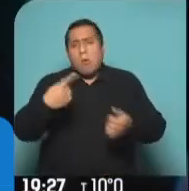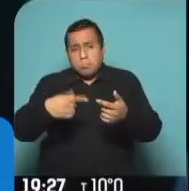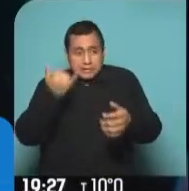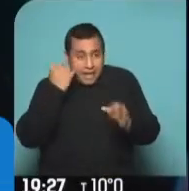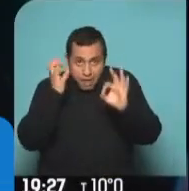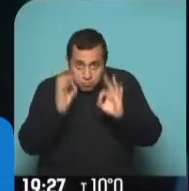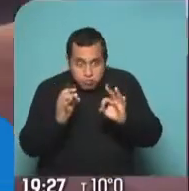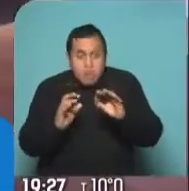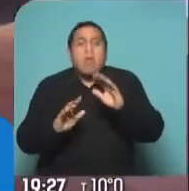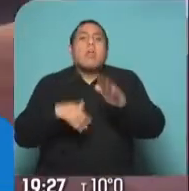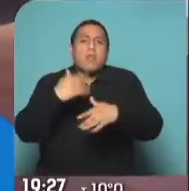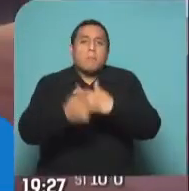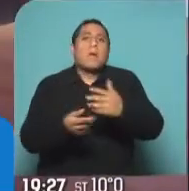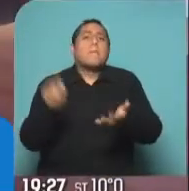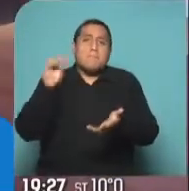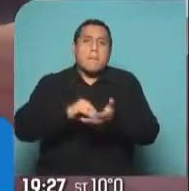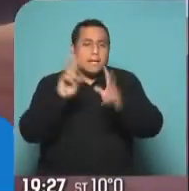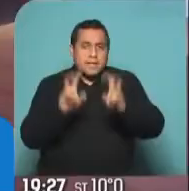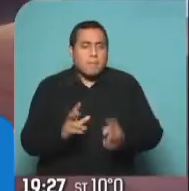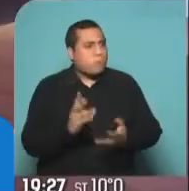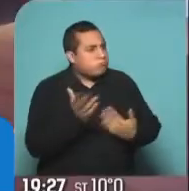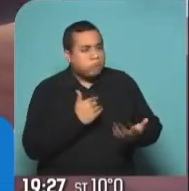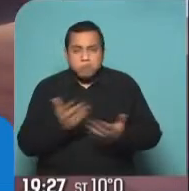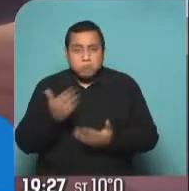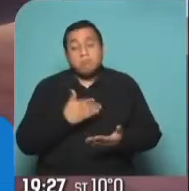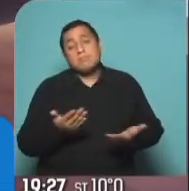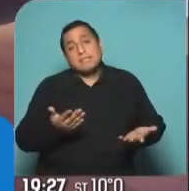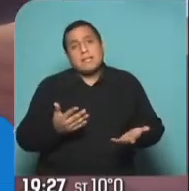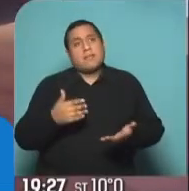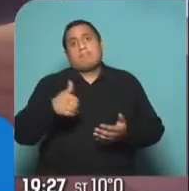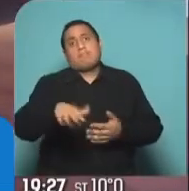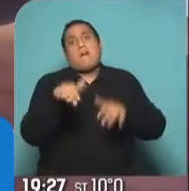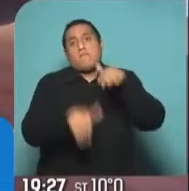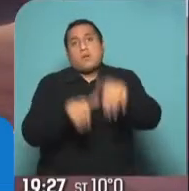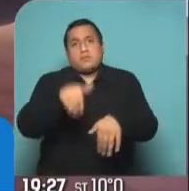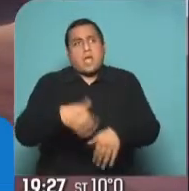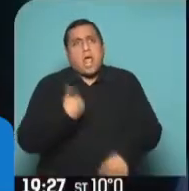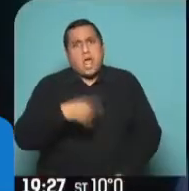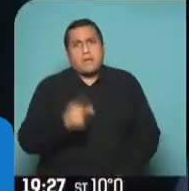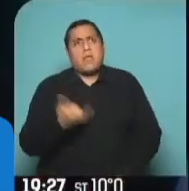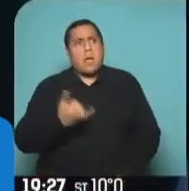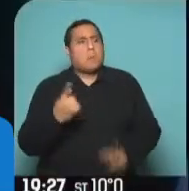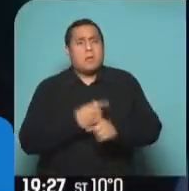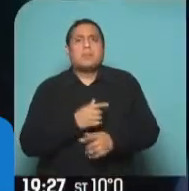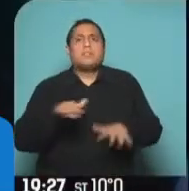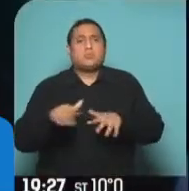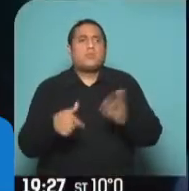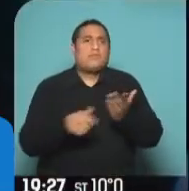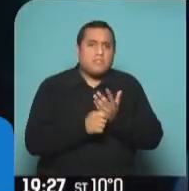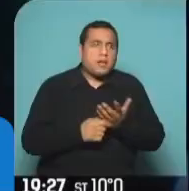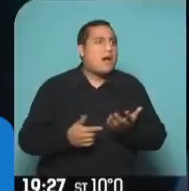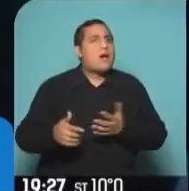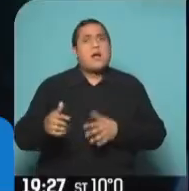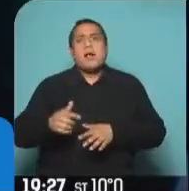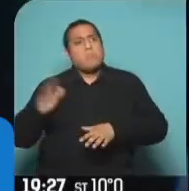fondo. Estamos en un tiempo preelectoral y la Argentina tiene muchos temas de fondo que discutir, la situación fiscal, la situación